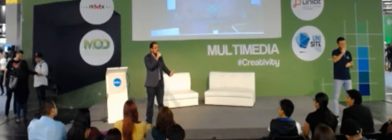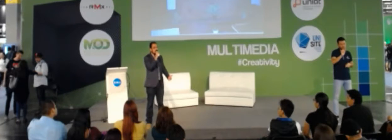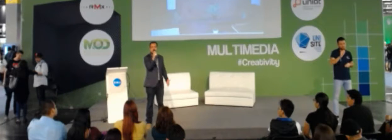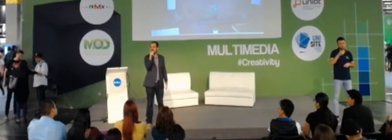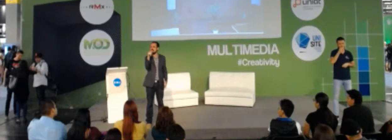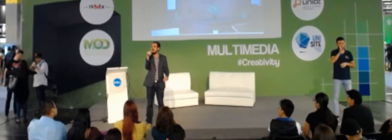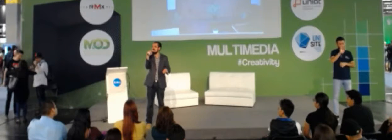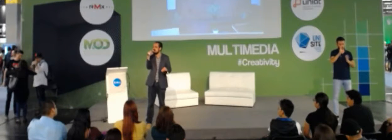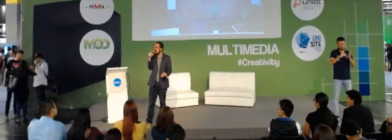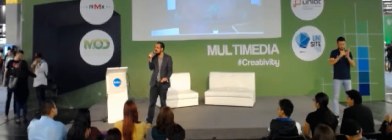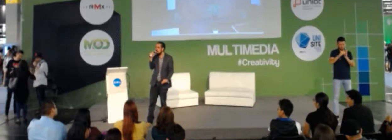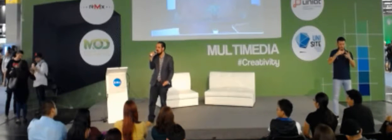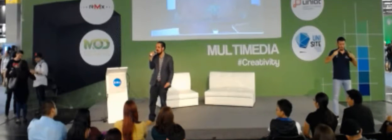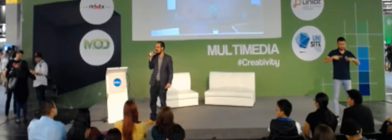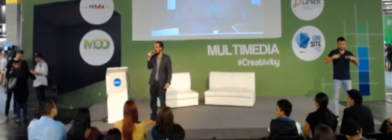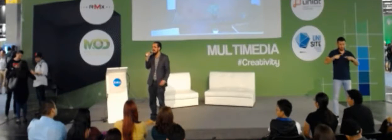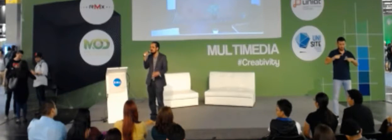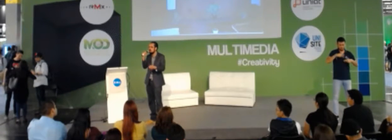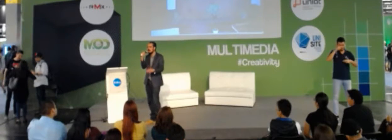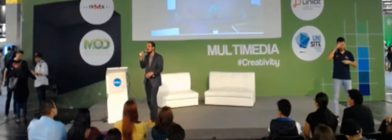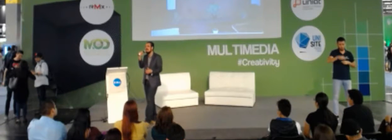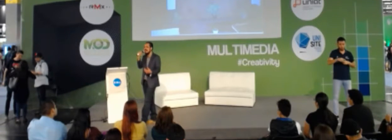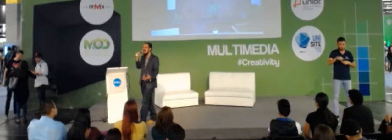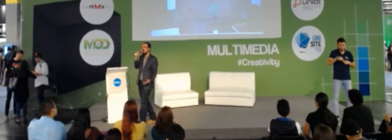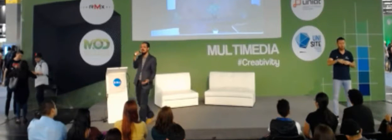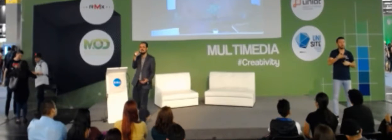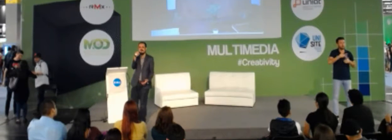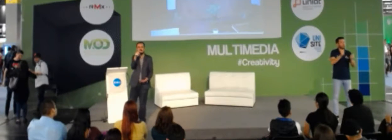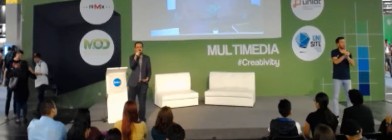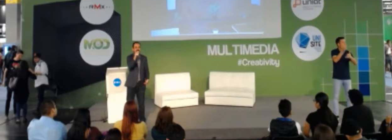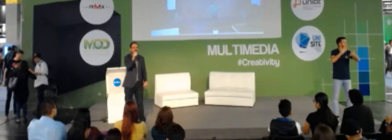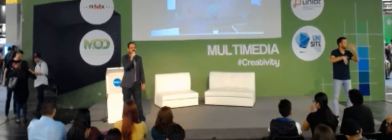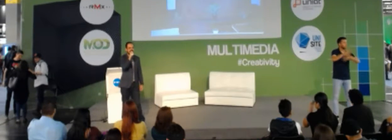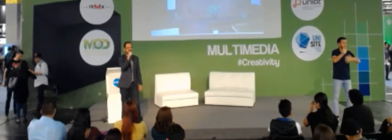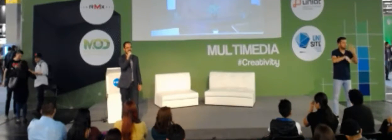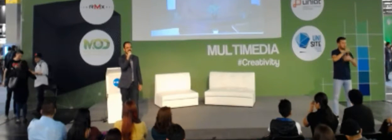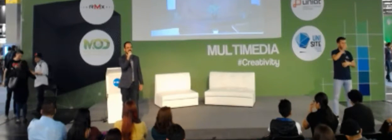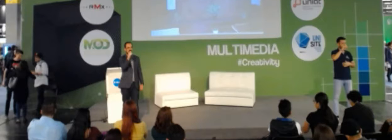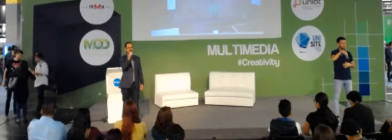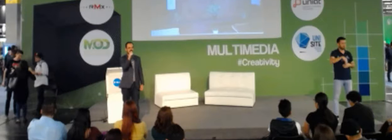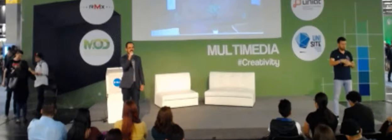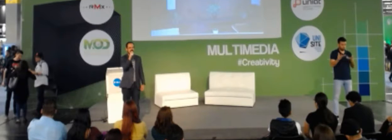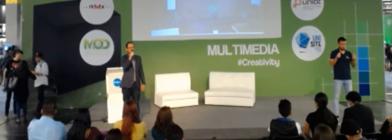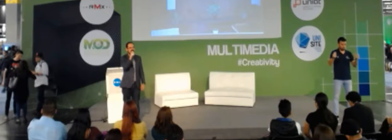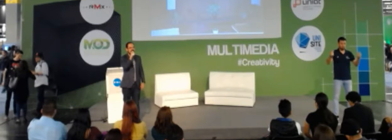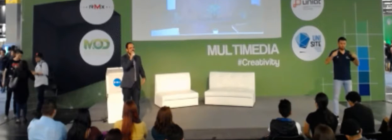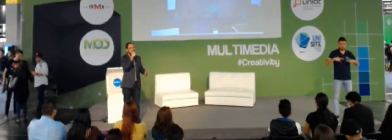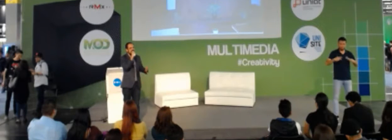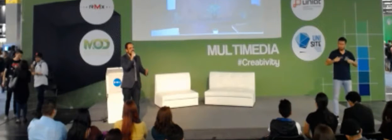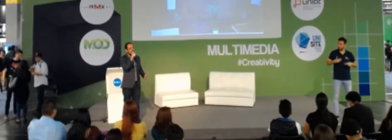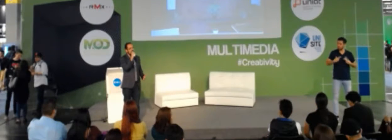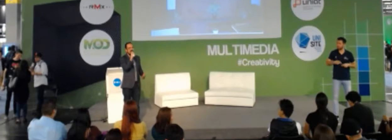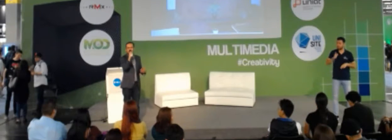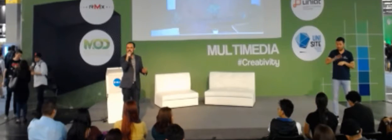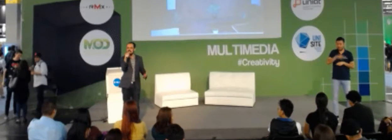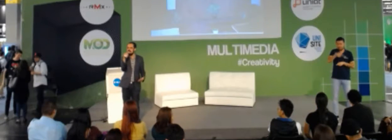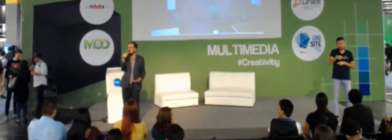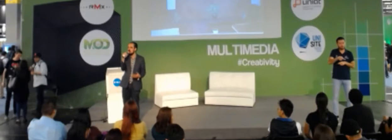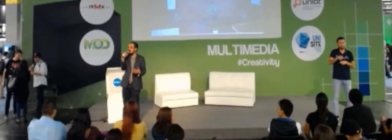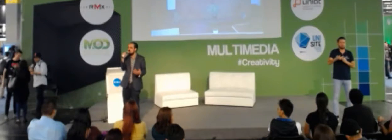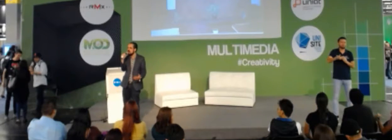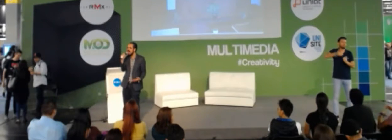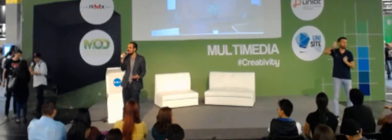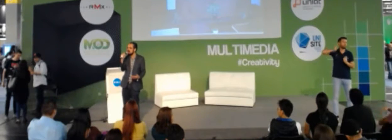Aproximadamente 1 millón de personas en México es usuaria de la lengua de señas mexicana. Y es un patrimonio